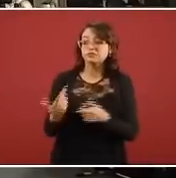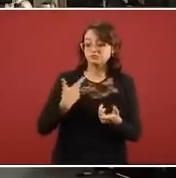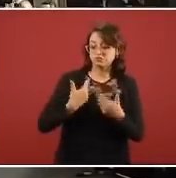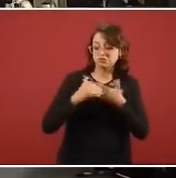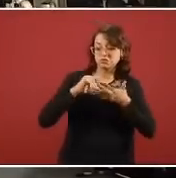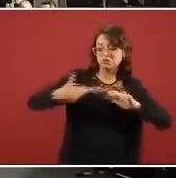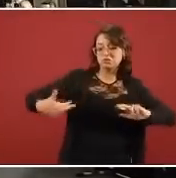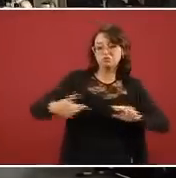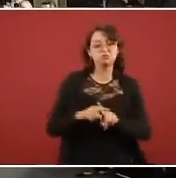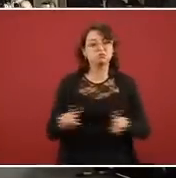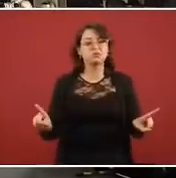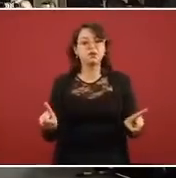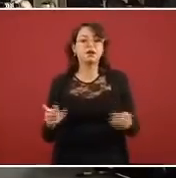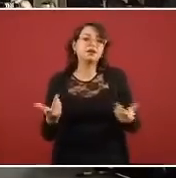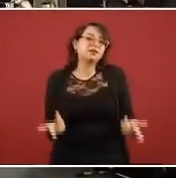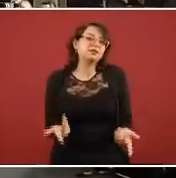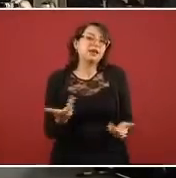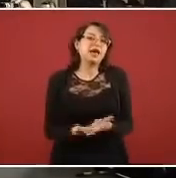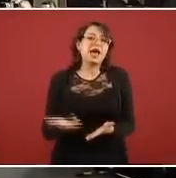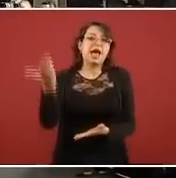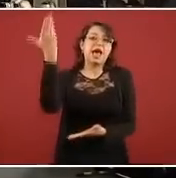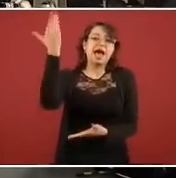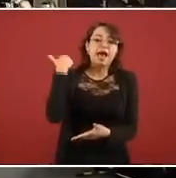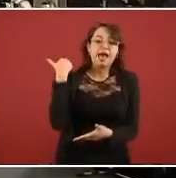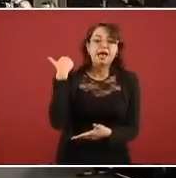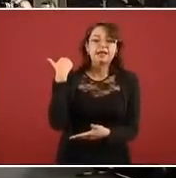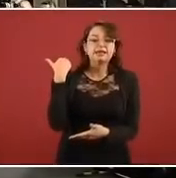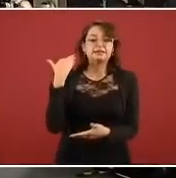No es lo mismo la relación que existía